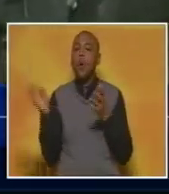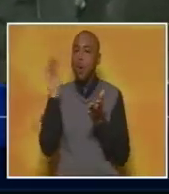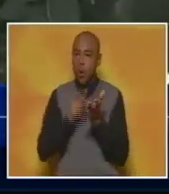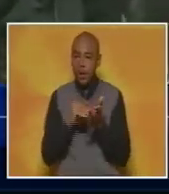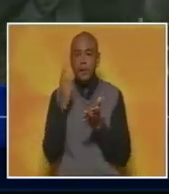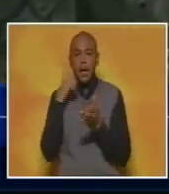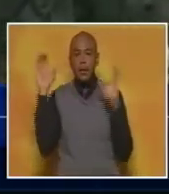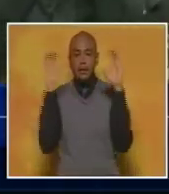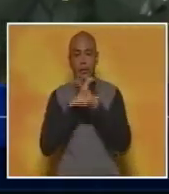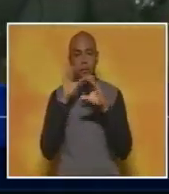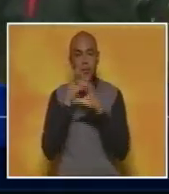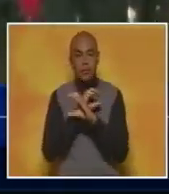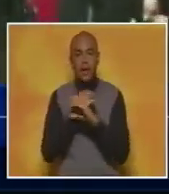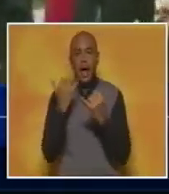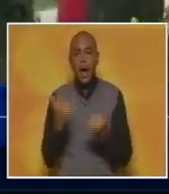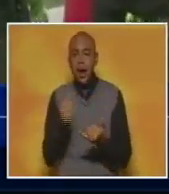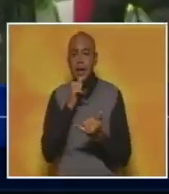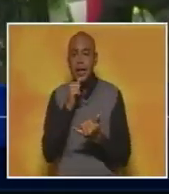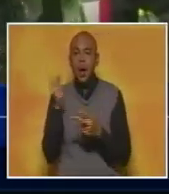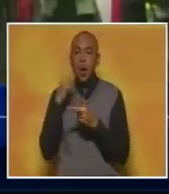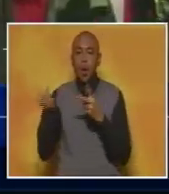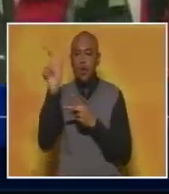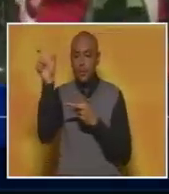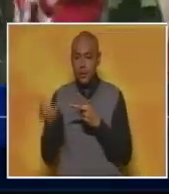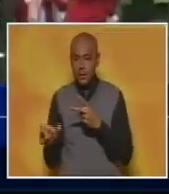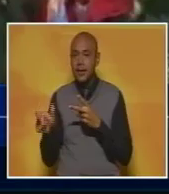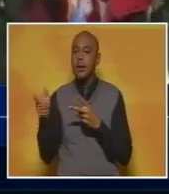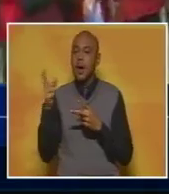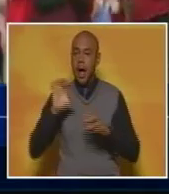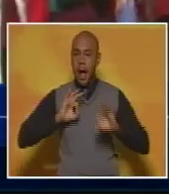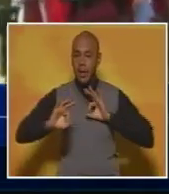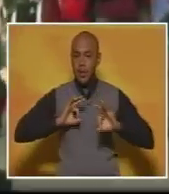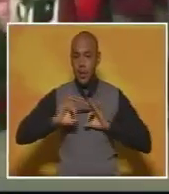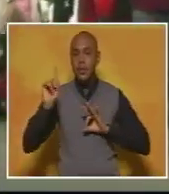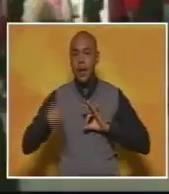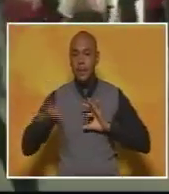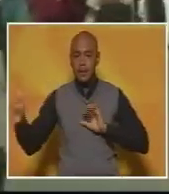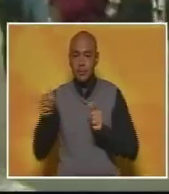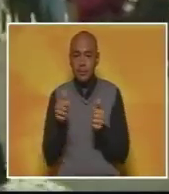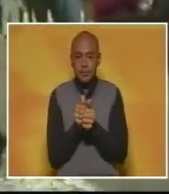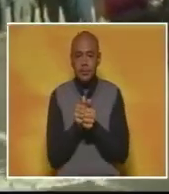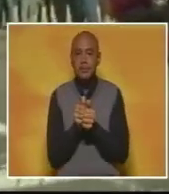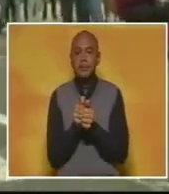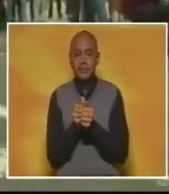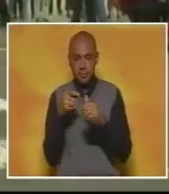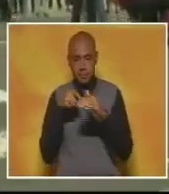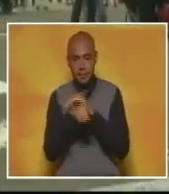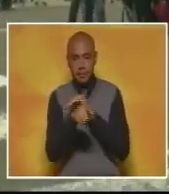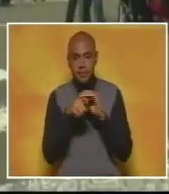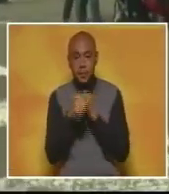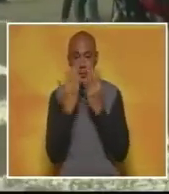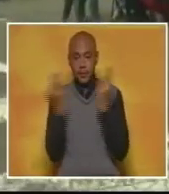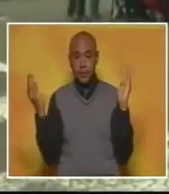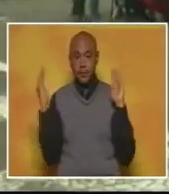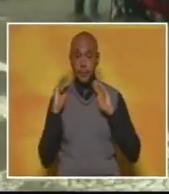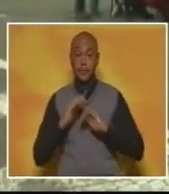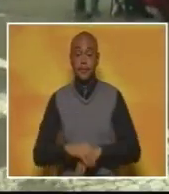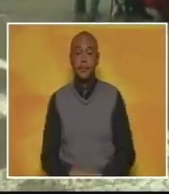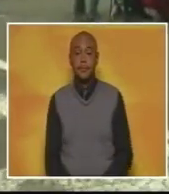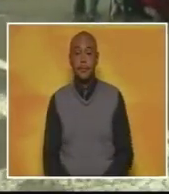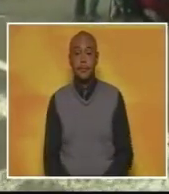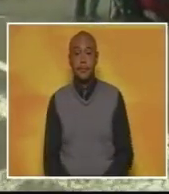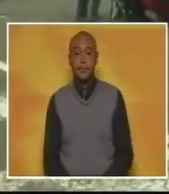pero en esta oportunidad junto a ella fue detenido también el actor Ted Danson, una treintena de personas más.